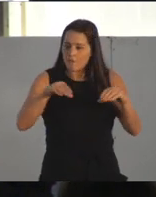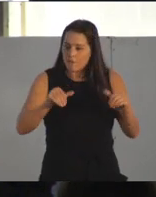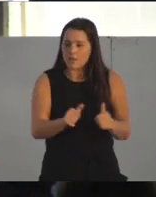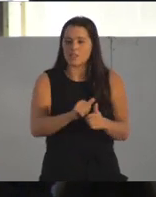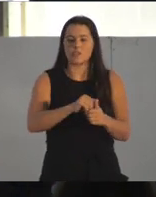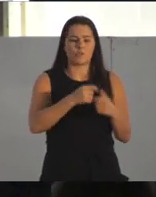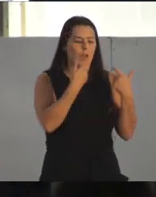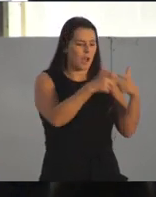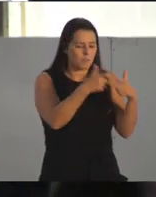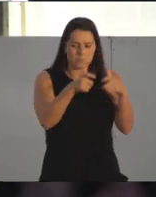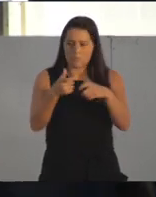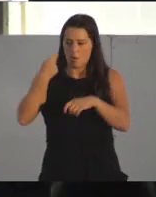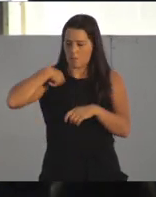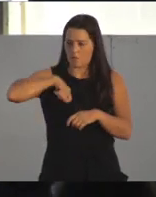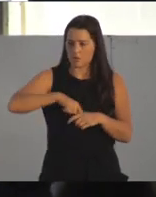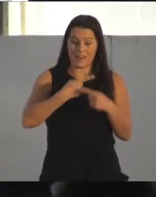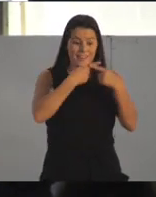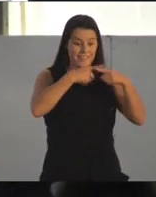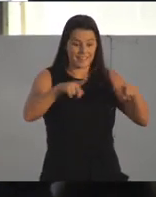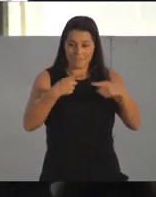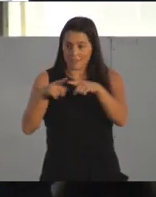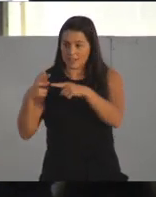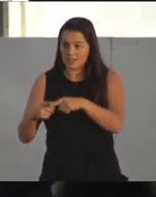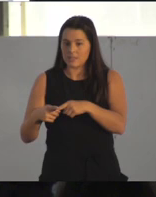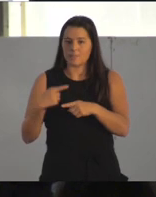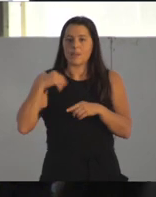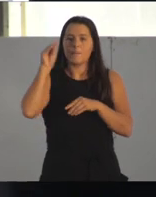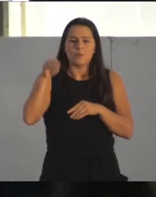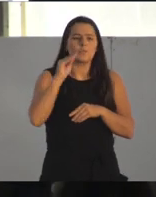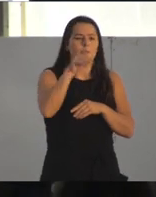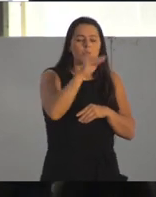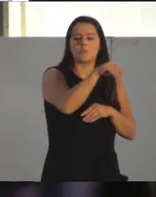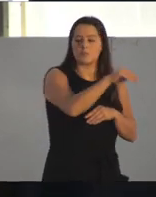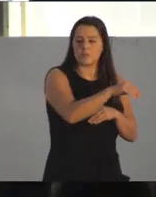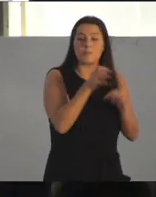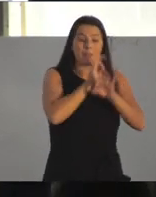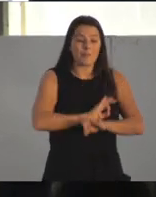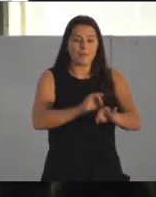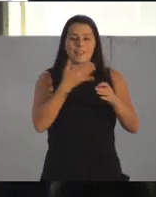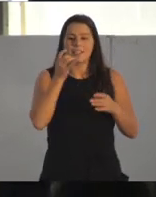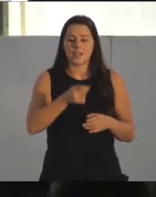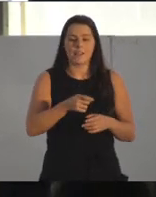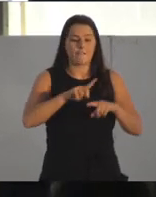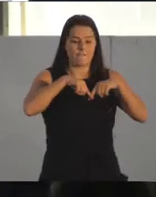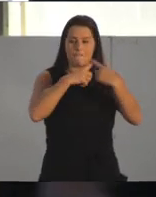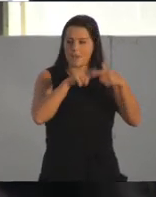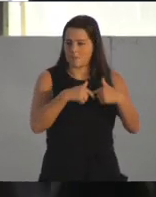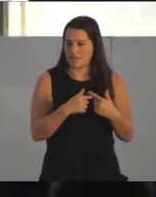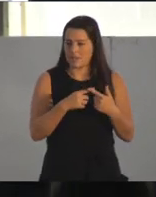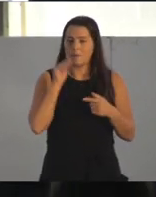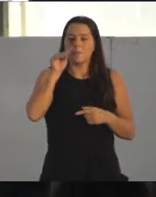terapeutas ocupacionales, y sobre todo vosotros, la familia y las personas afectadas, tenéis muchísimo todavía que